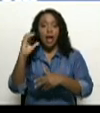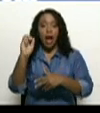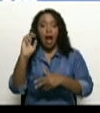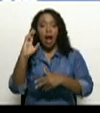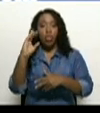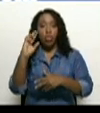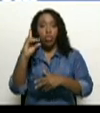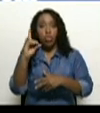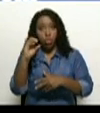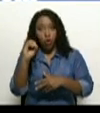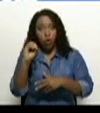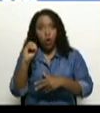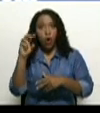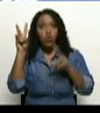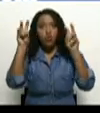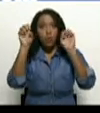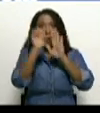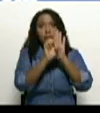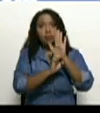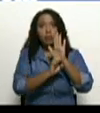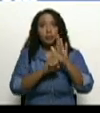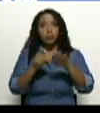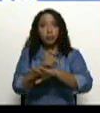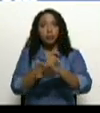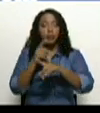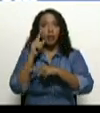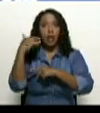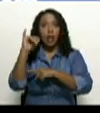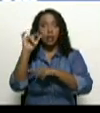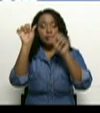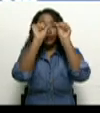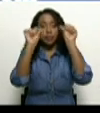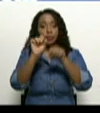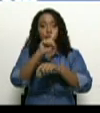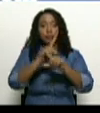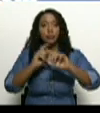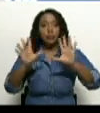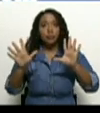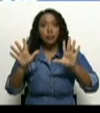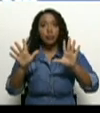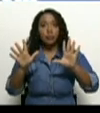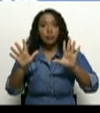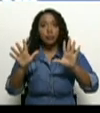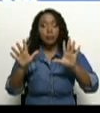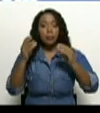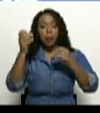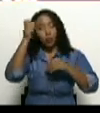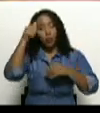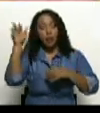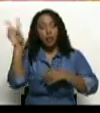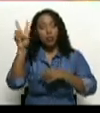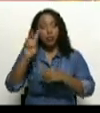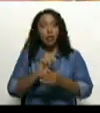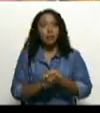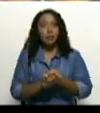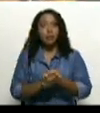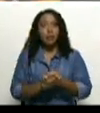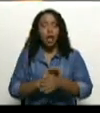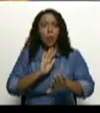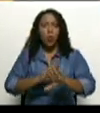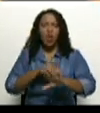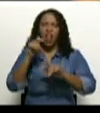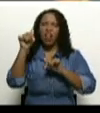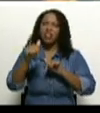destacó que esta nueva etapa de gobierno va regida por el sistema 1x10, donde pone como punto focal al pueblo venezolano. Porque aquí se